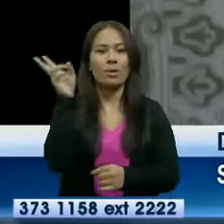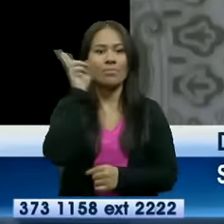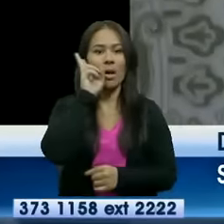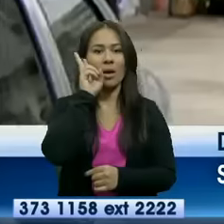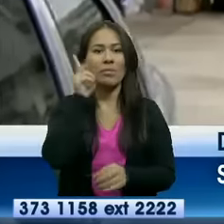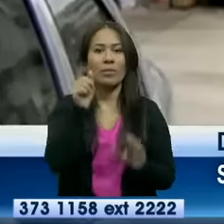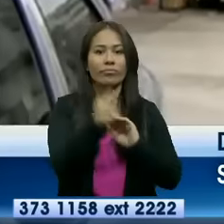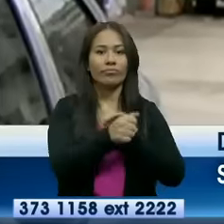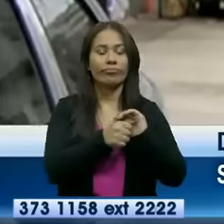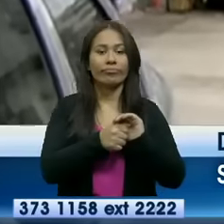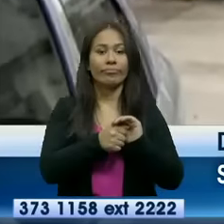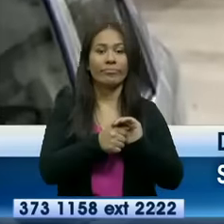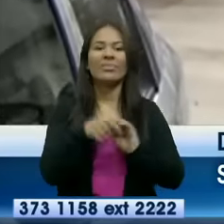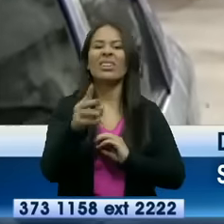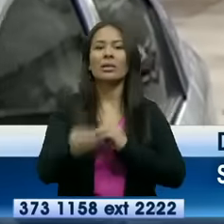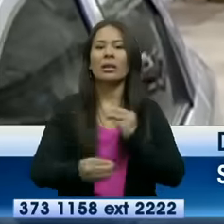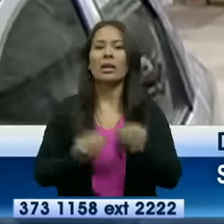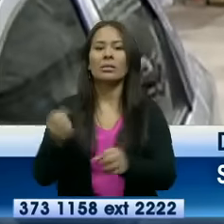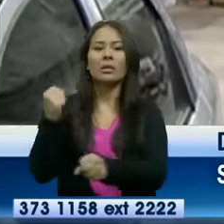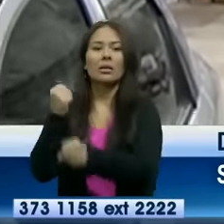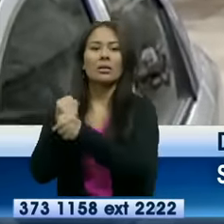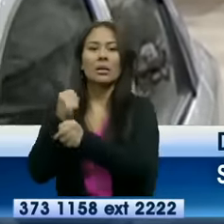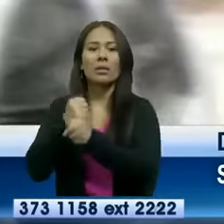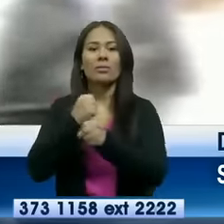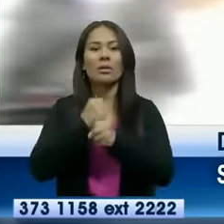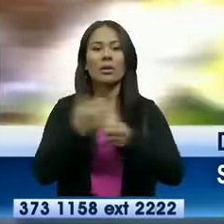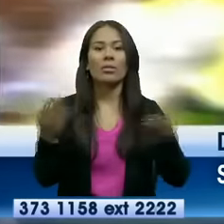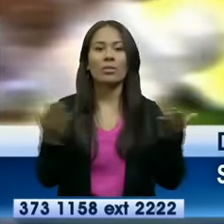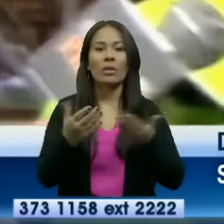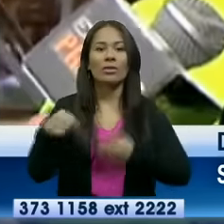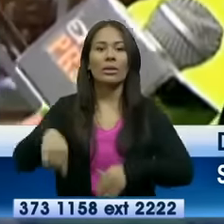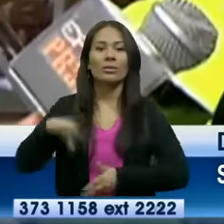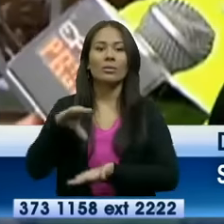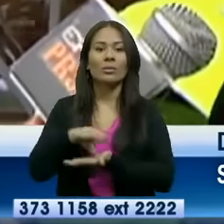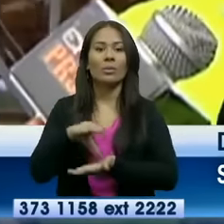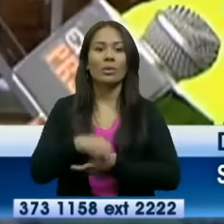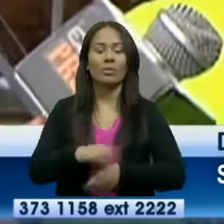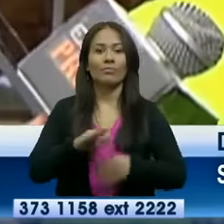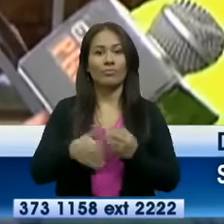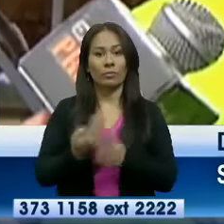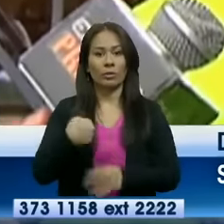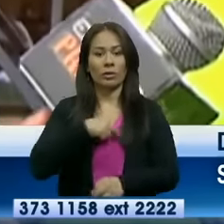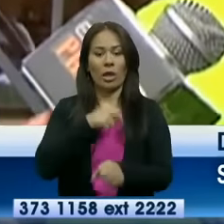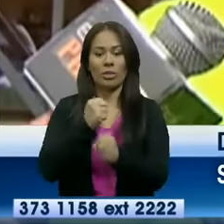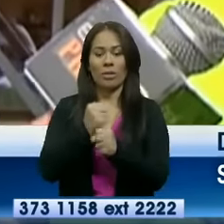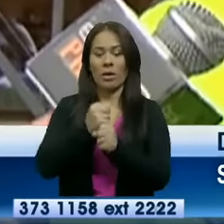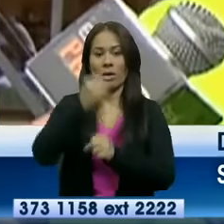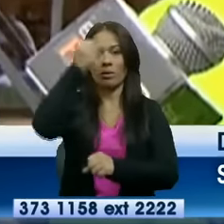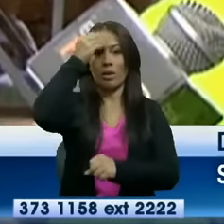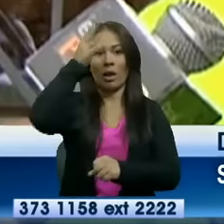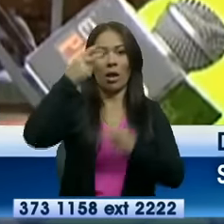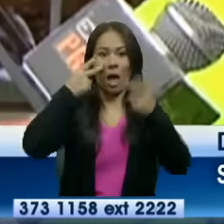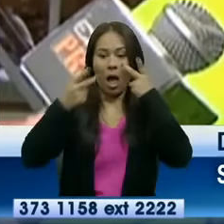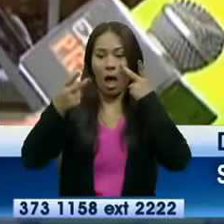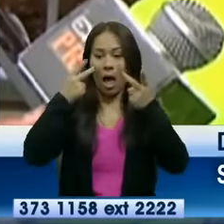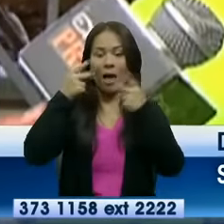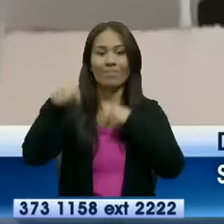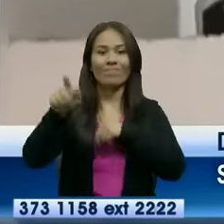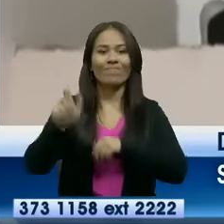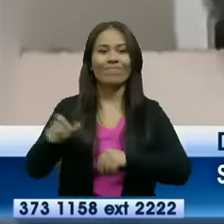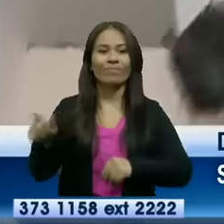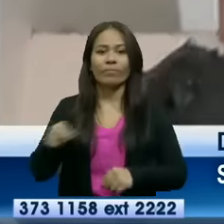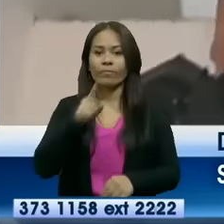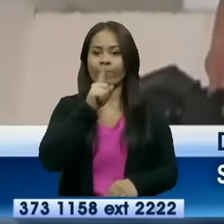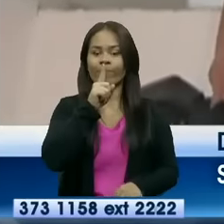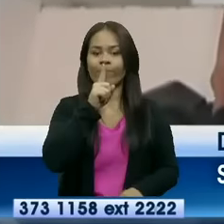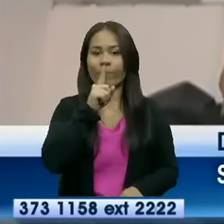delictiva que estaría operando en la ciudad. Han seguido con trabajos de inteligencia y se han podido constatar de que han sido utilizadas en el cometimiento